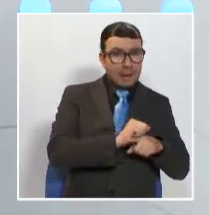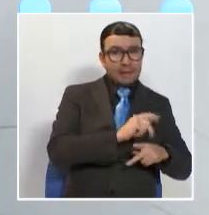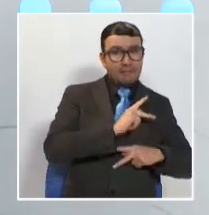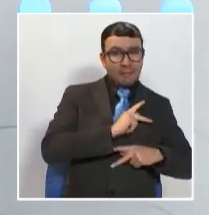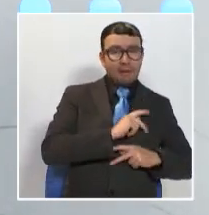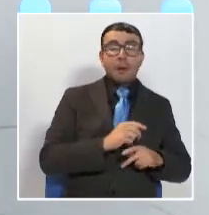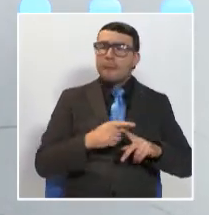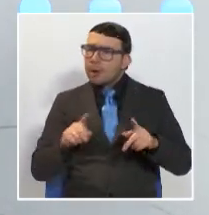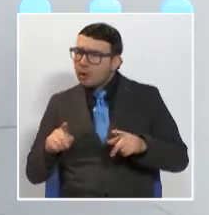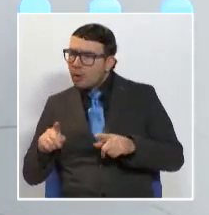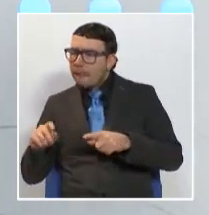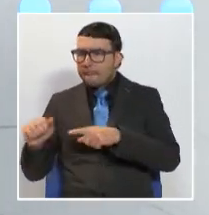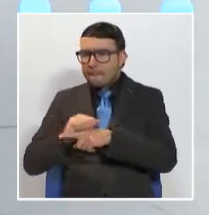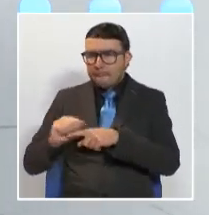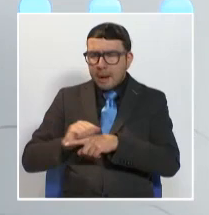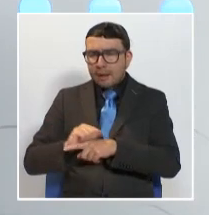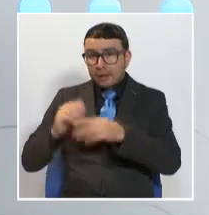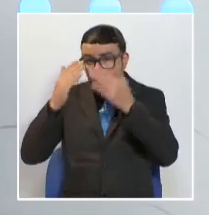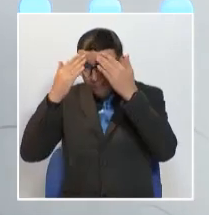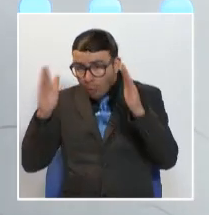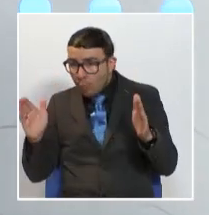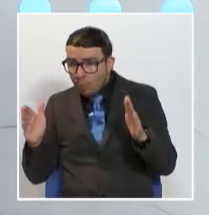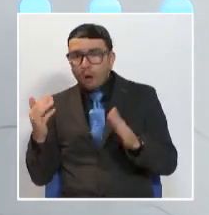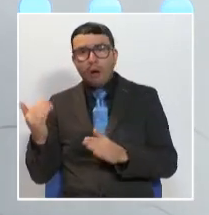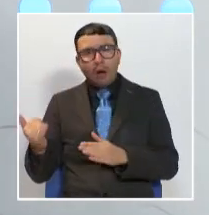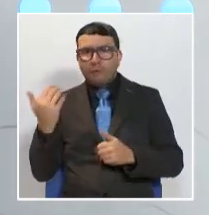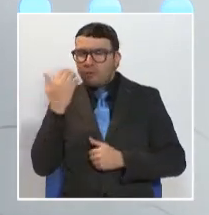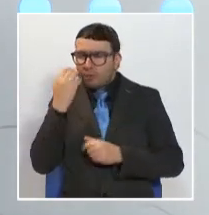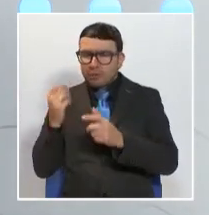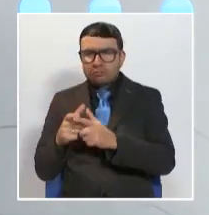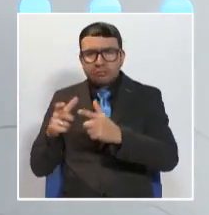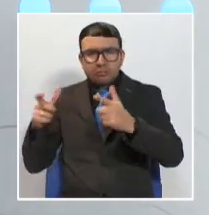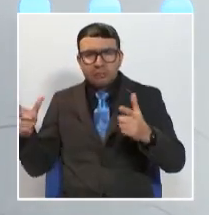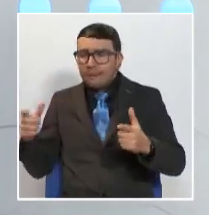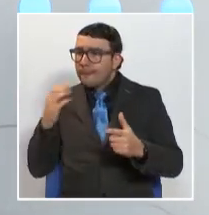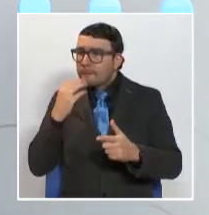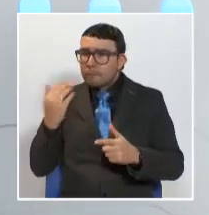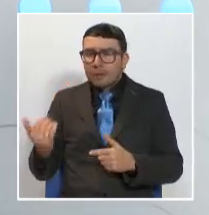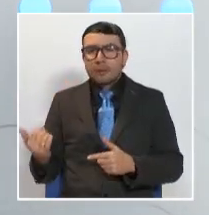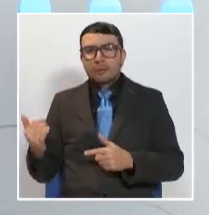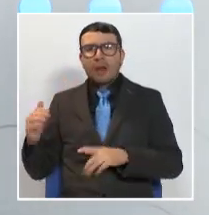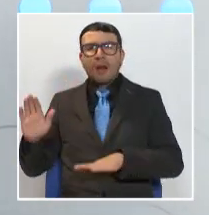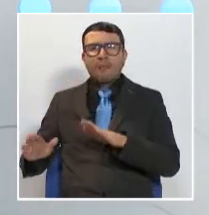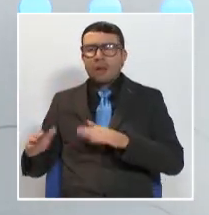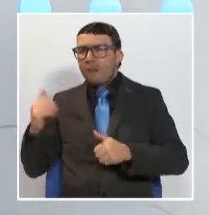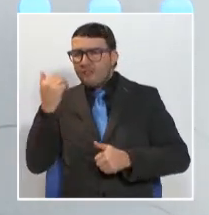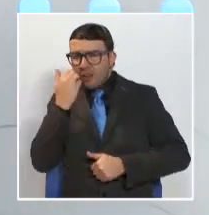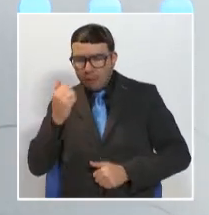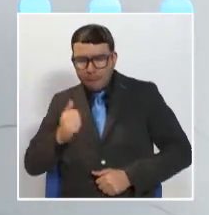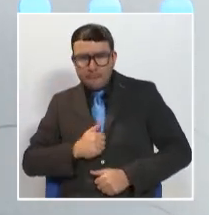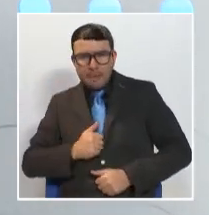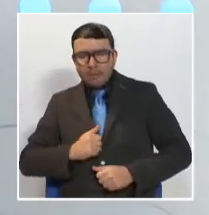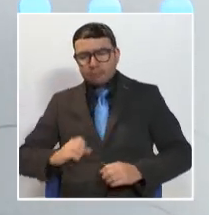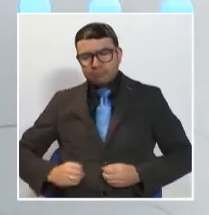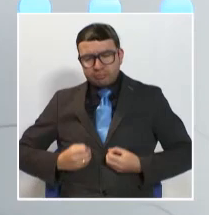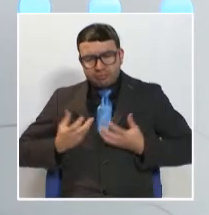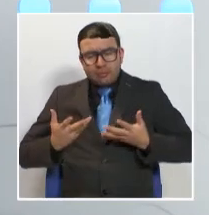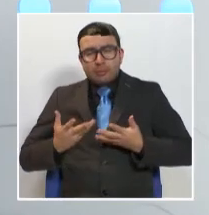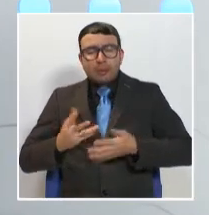pues pública son más comunes las enfermedades pues producidas por endocrinopatologías, como por